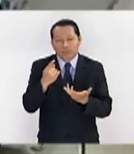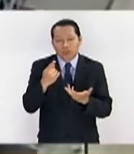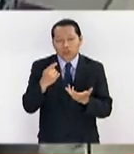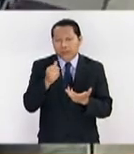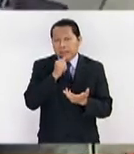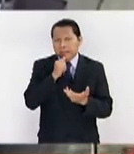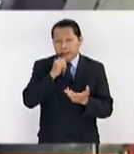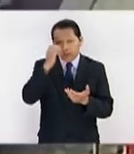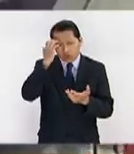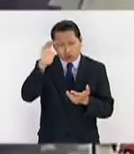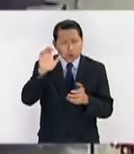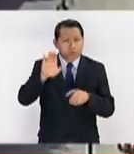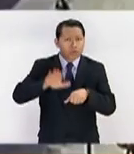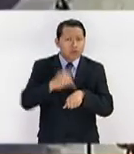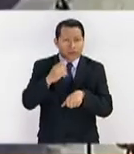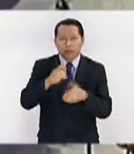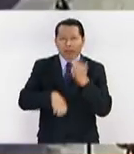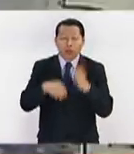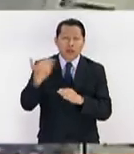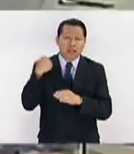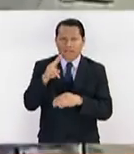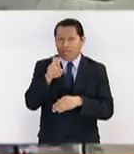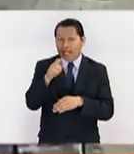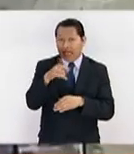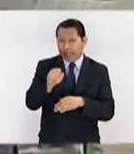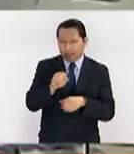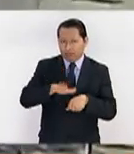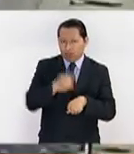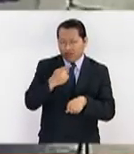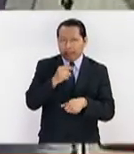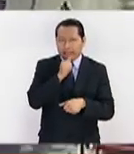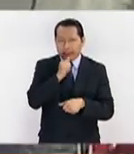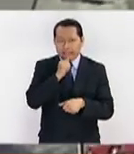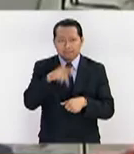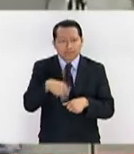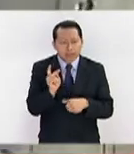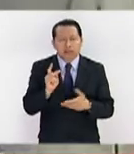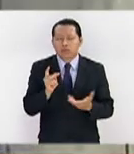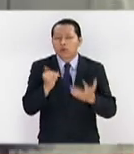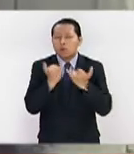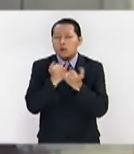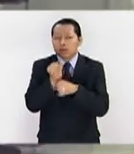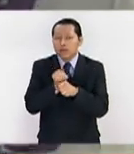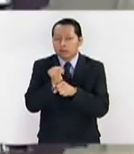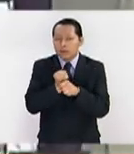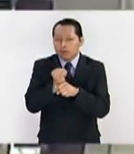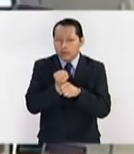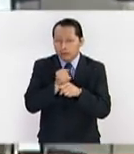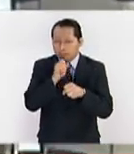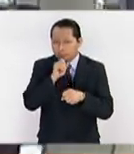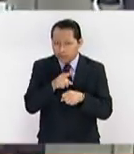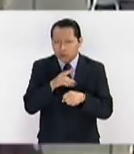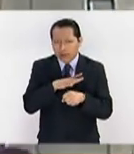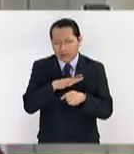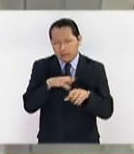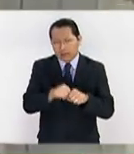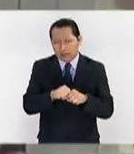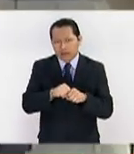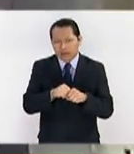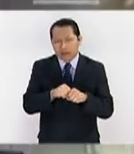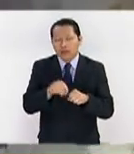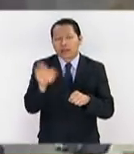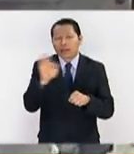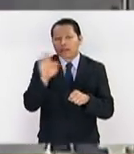la causa de la masacre en Las Vegas el mes pasado, pero se está investigando Francisco, que la persona estaba deprimida.